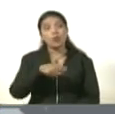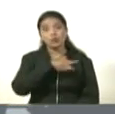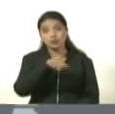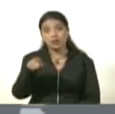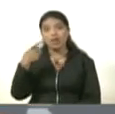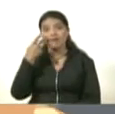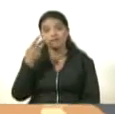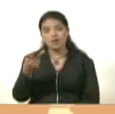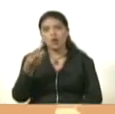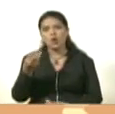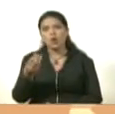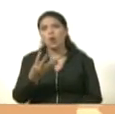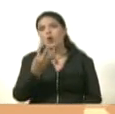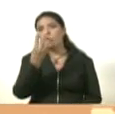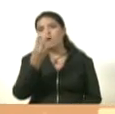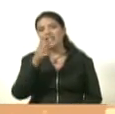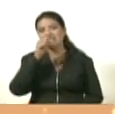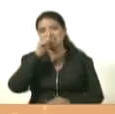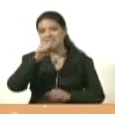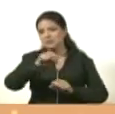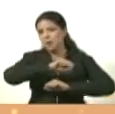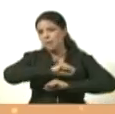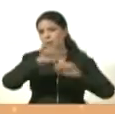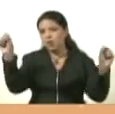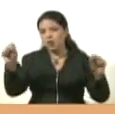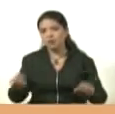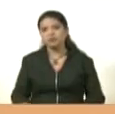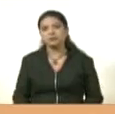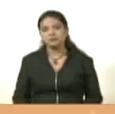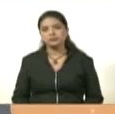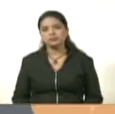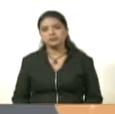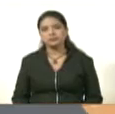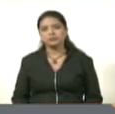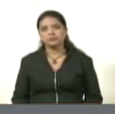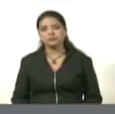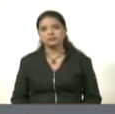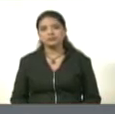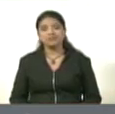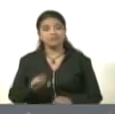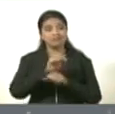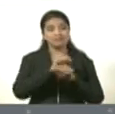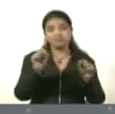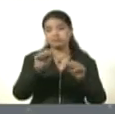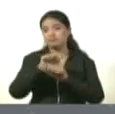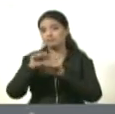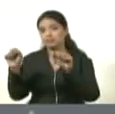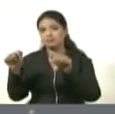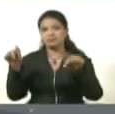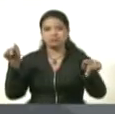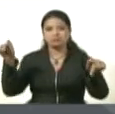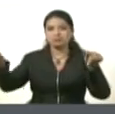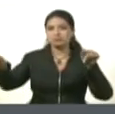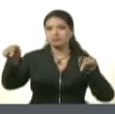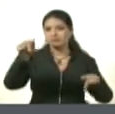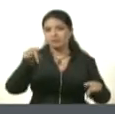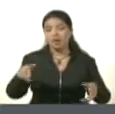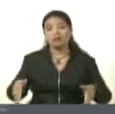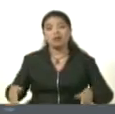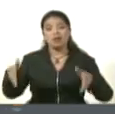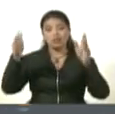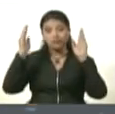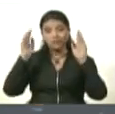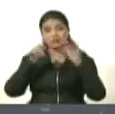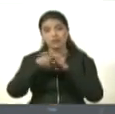cómo cuatro granadas de guerra explotaron en distintos sectores o áreas del edificio, de